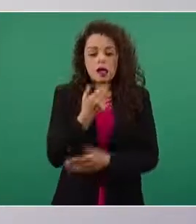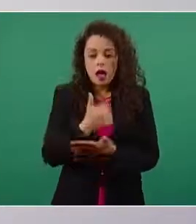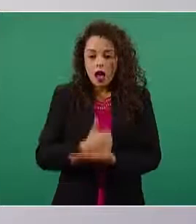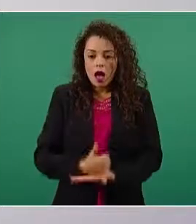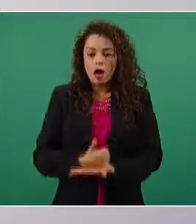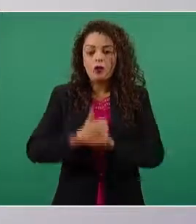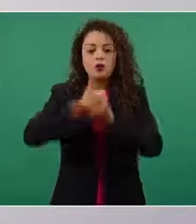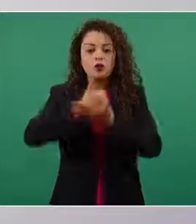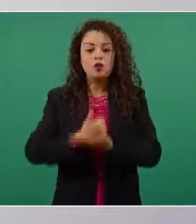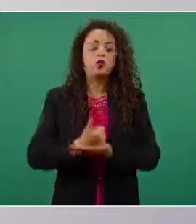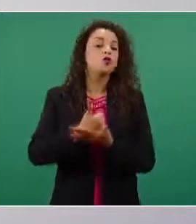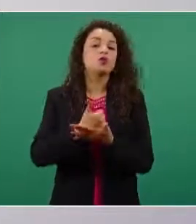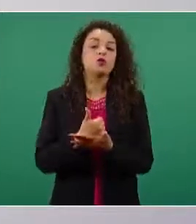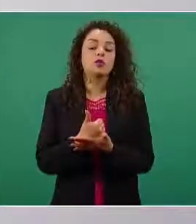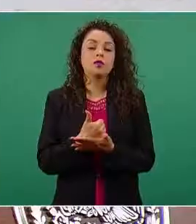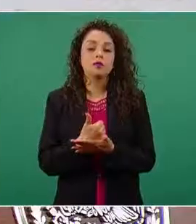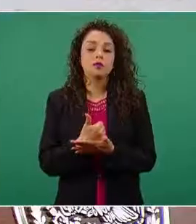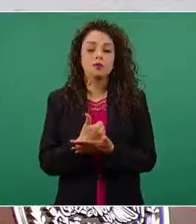para